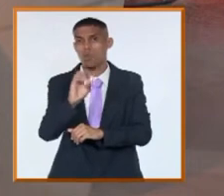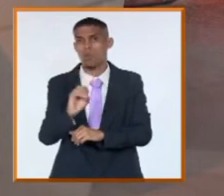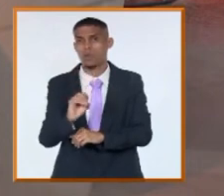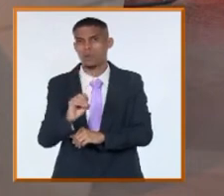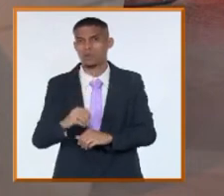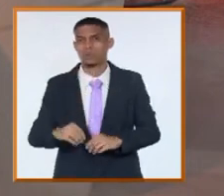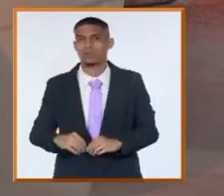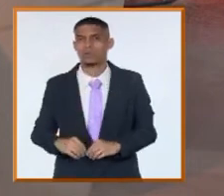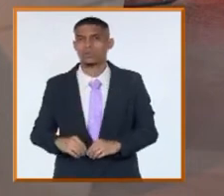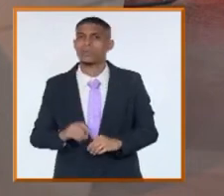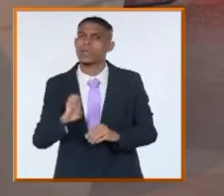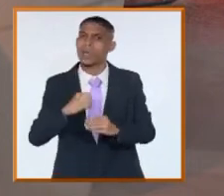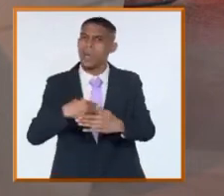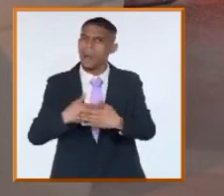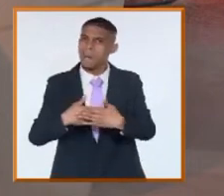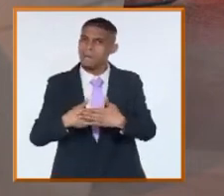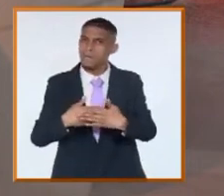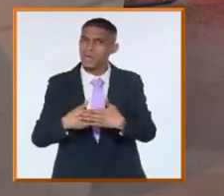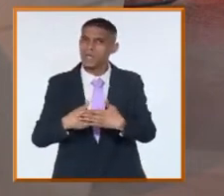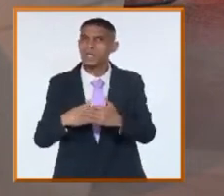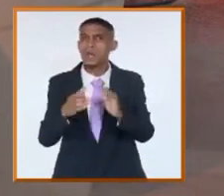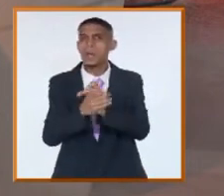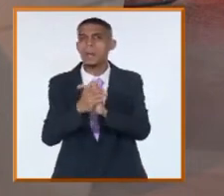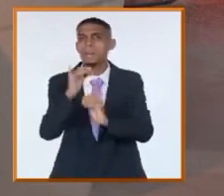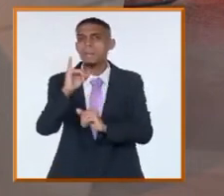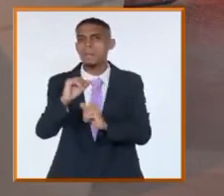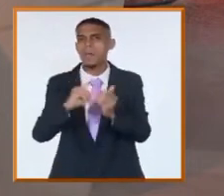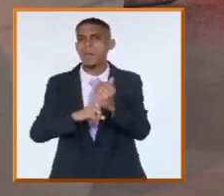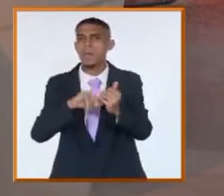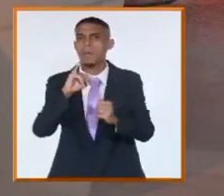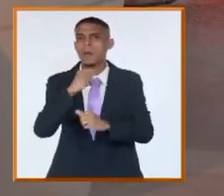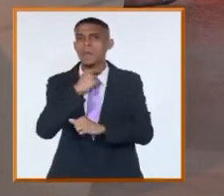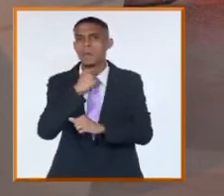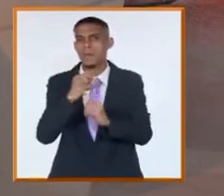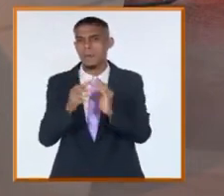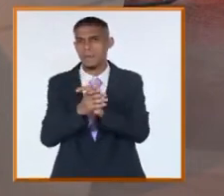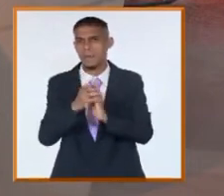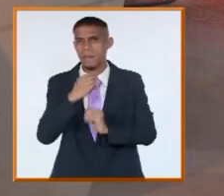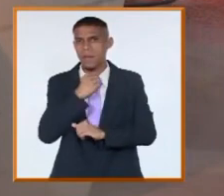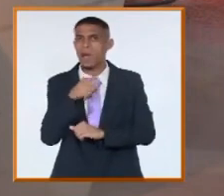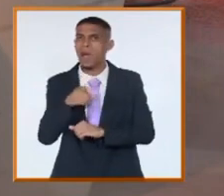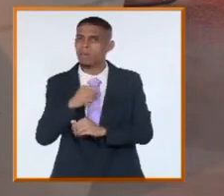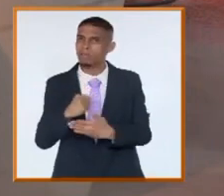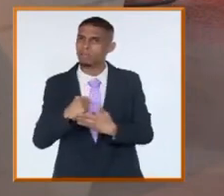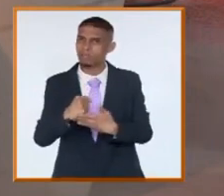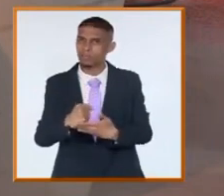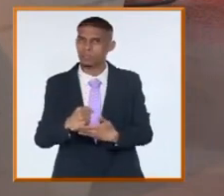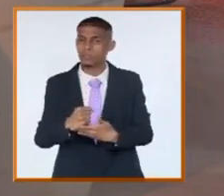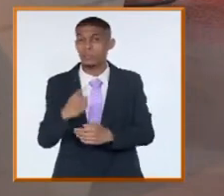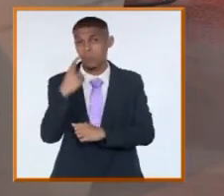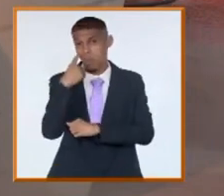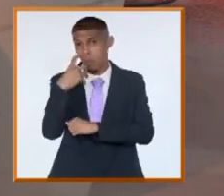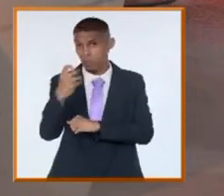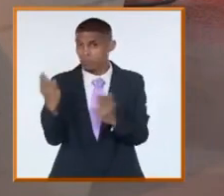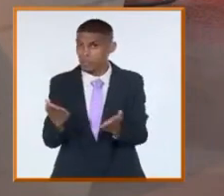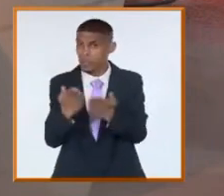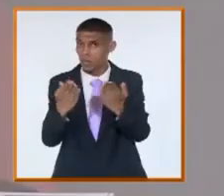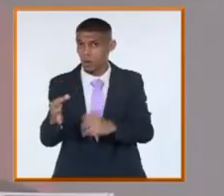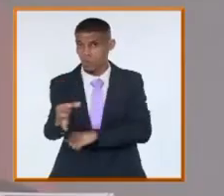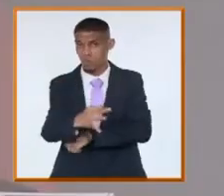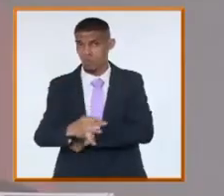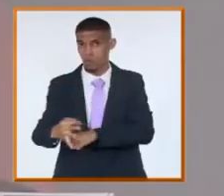entre Cooperativa y mi pymes que producen materiales de construcción entonces en los territorios importante y además